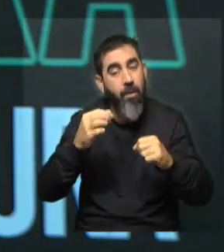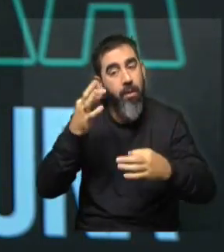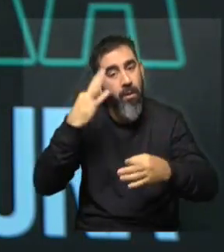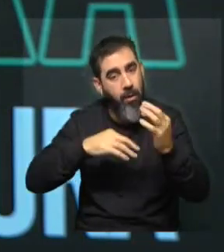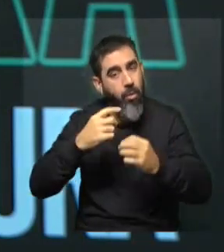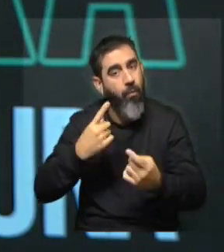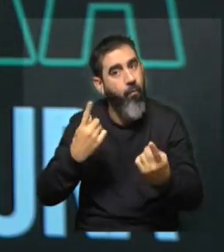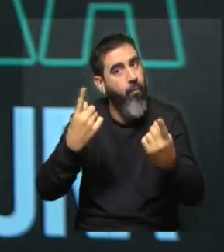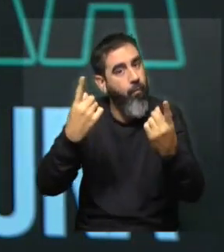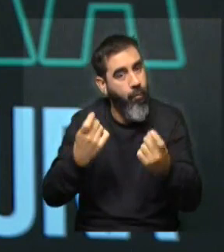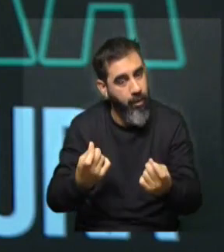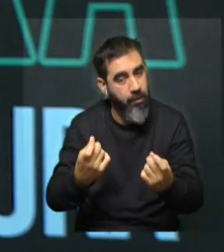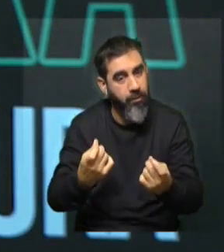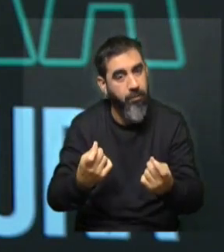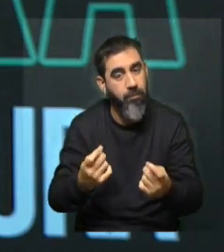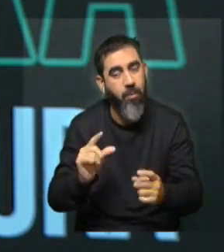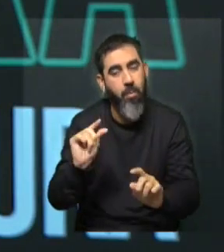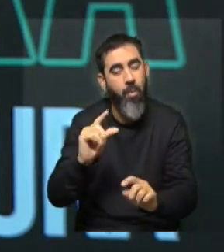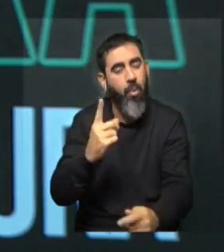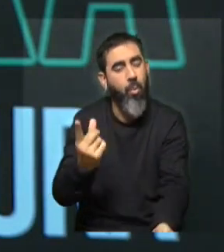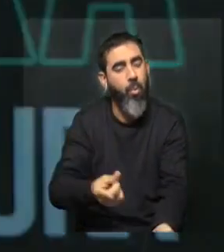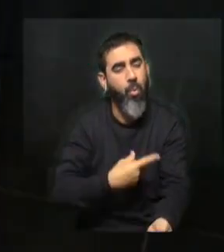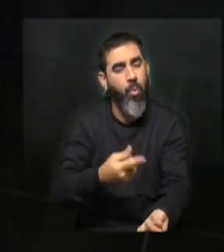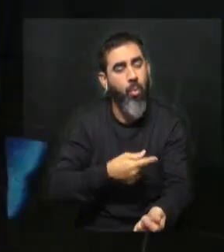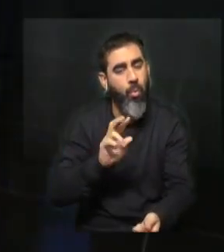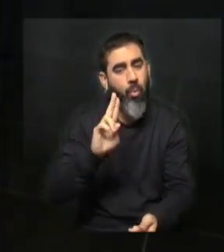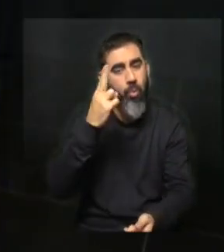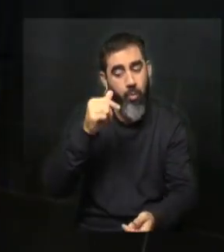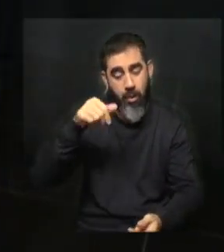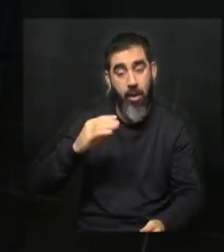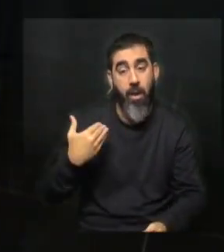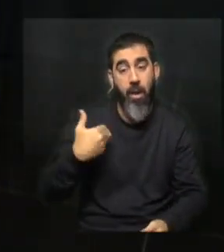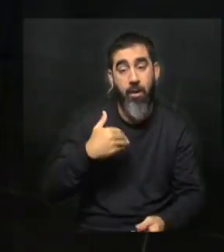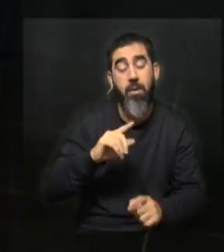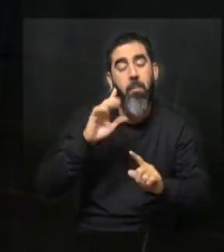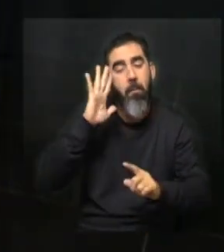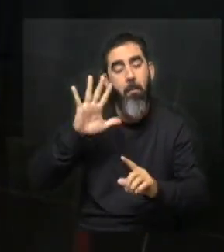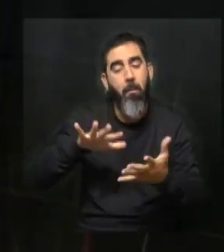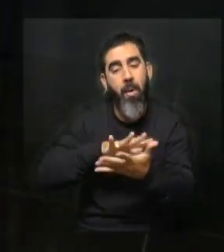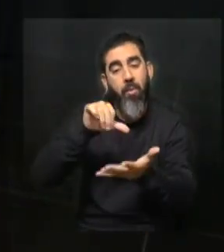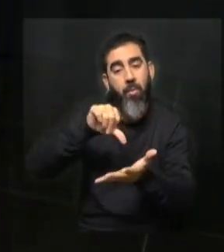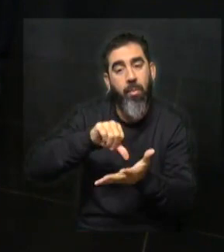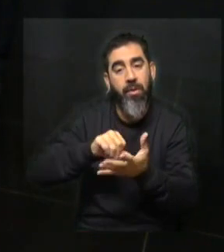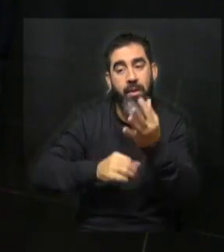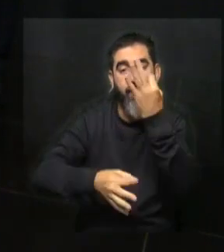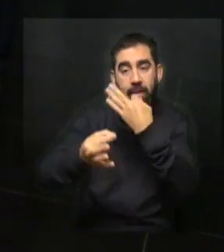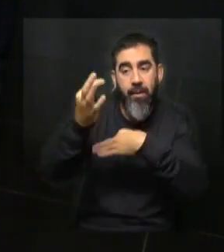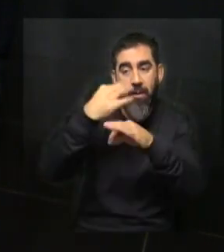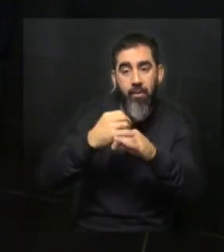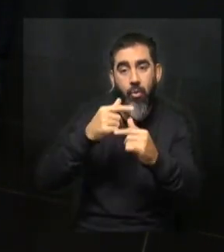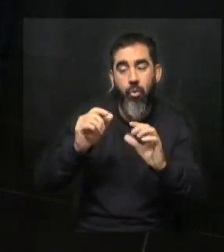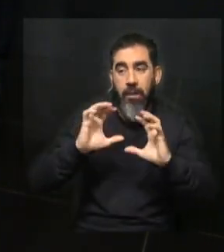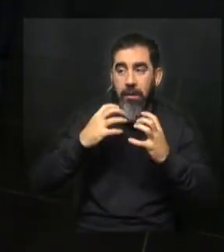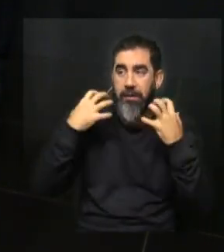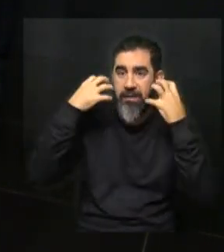dura impactante además estamos muy poco acostumbrados en Uruguay en Argentina Me imagino que en el resto de la región haber obras de teatro que tengan elementos